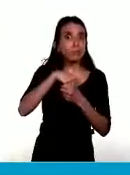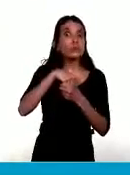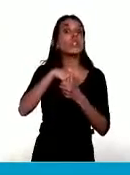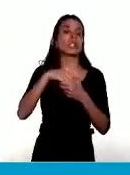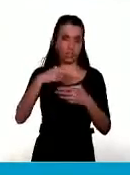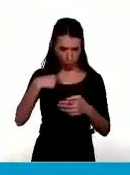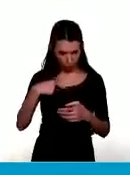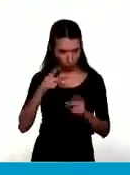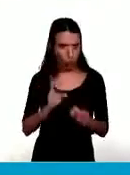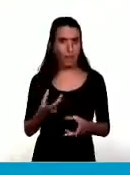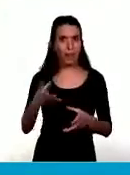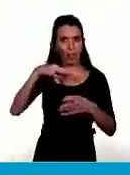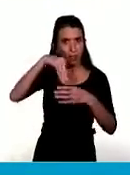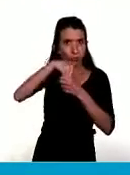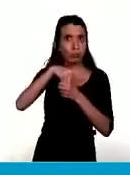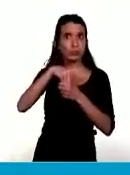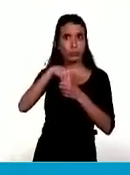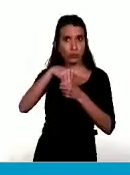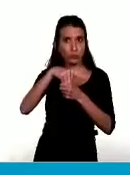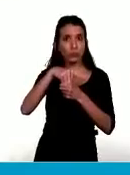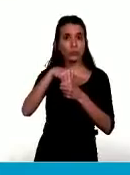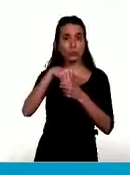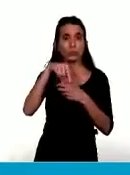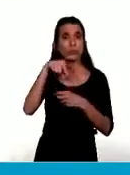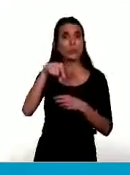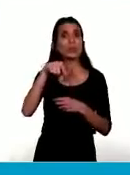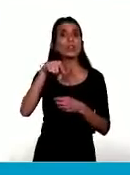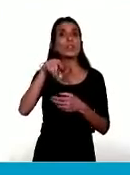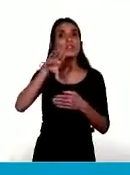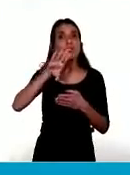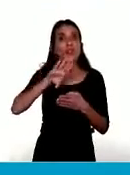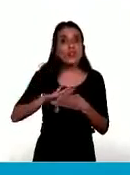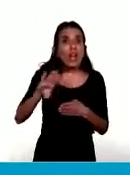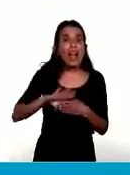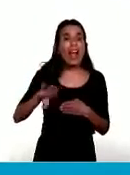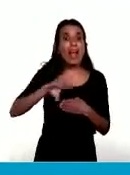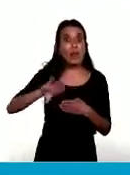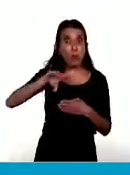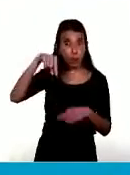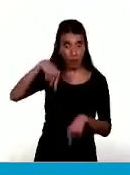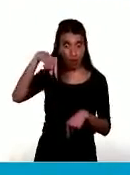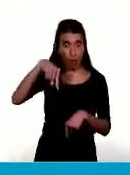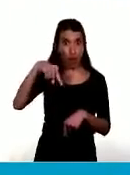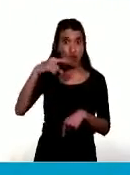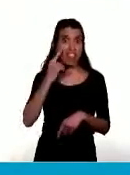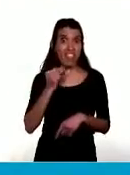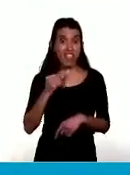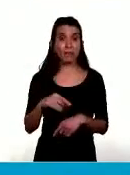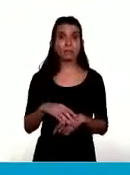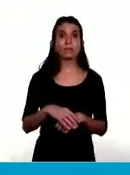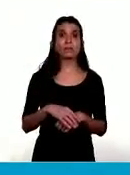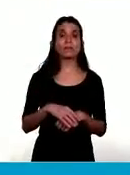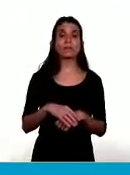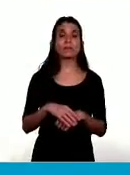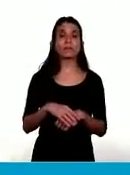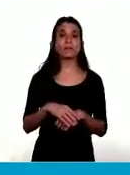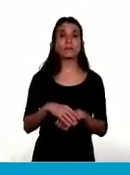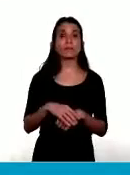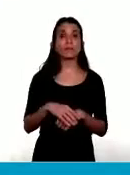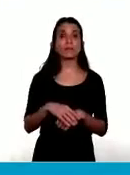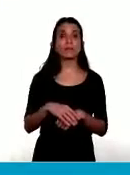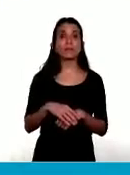incluyo como gastos de este endeudamiento lo que se está solicitando ahora y también lo que